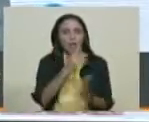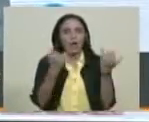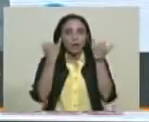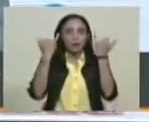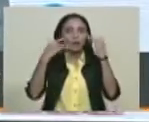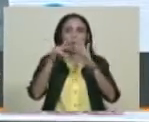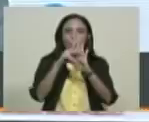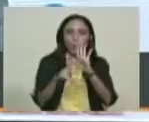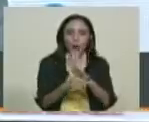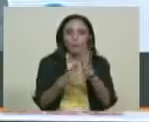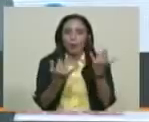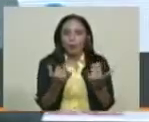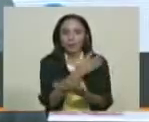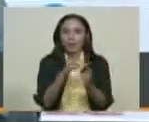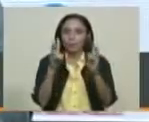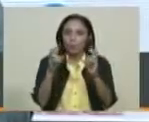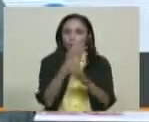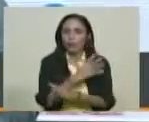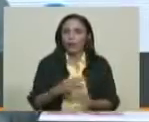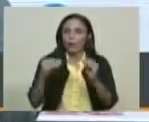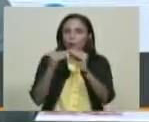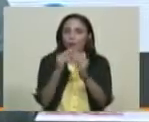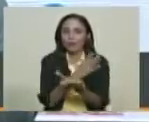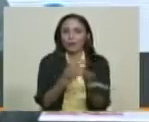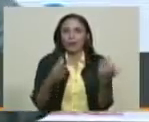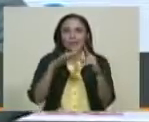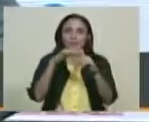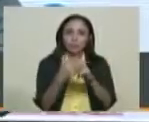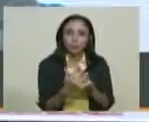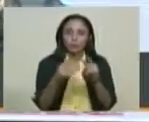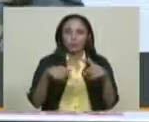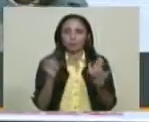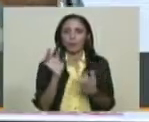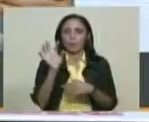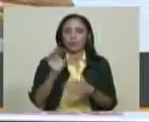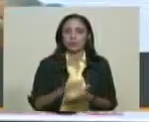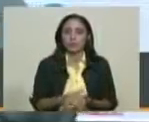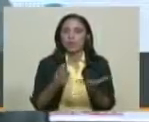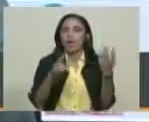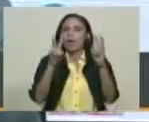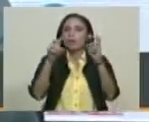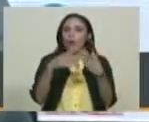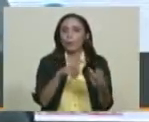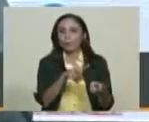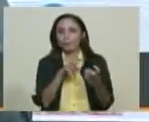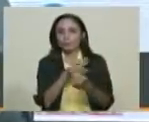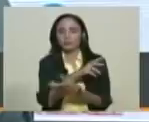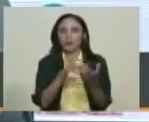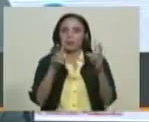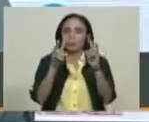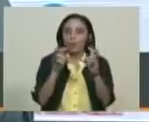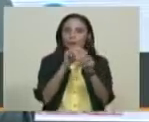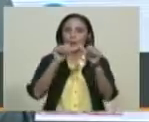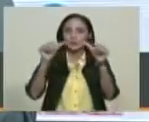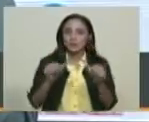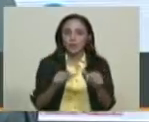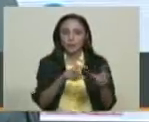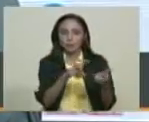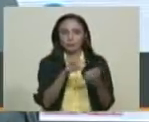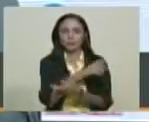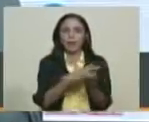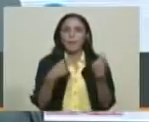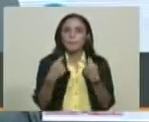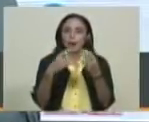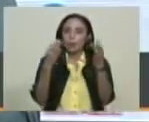pertinente con la realidad nacional, que va a tener el nuevo sistema salarial, el nuevo sistema de fijación